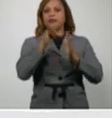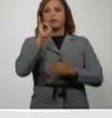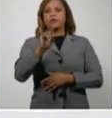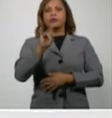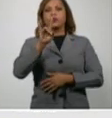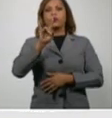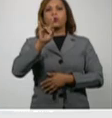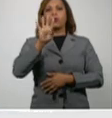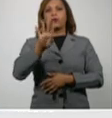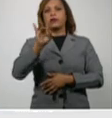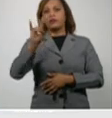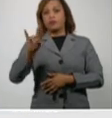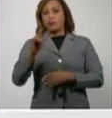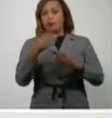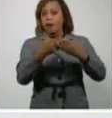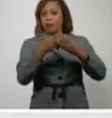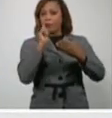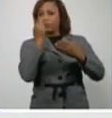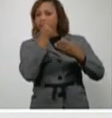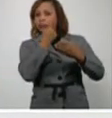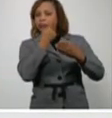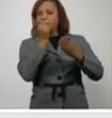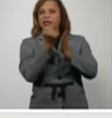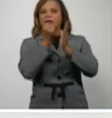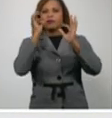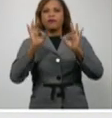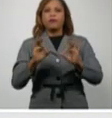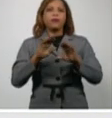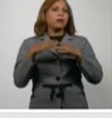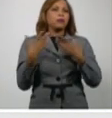17.949 muestras, se diagnosticaron